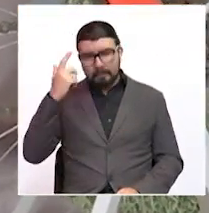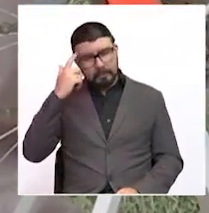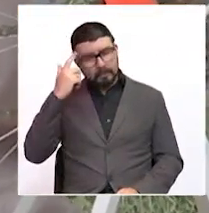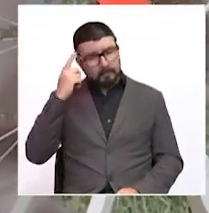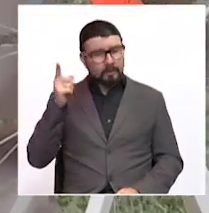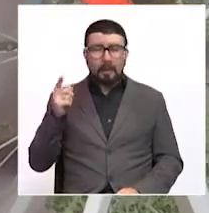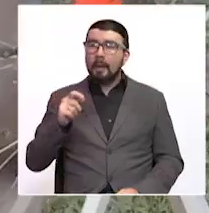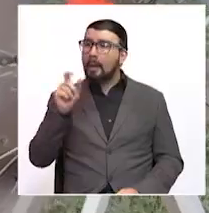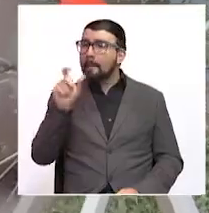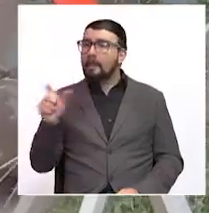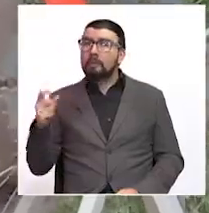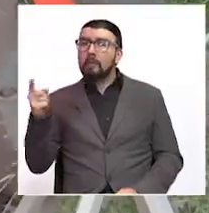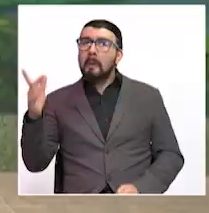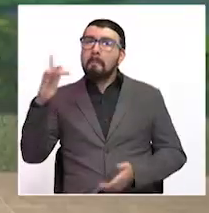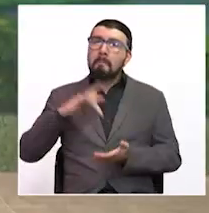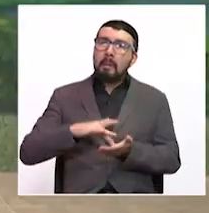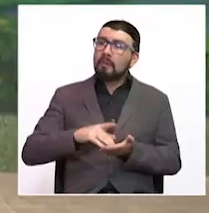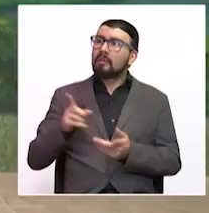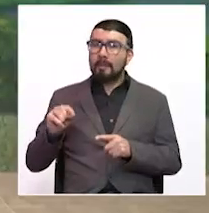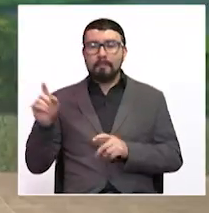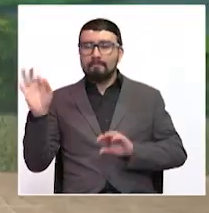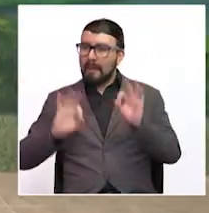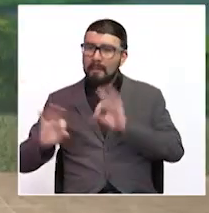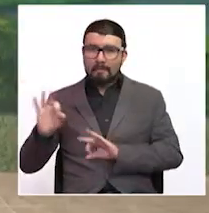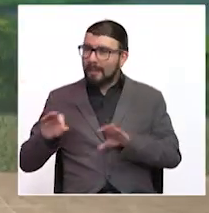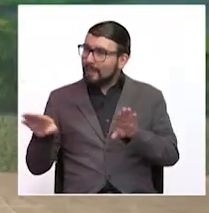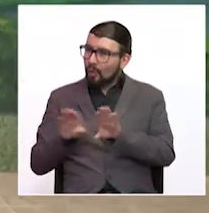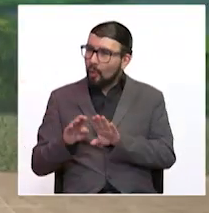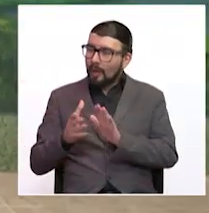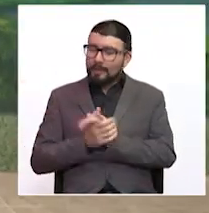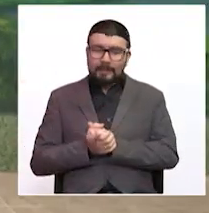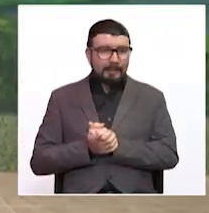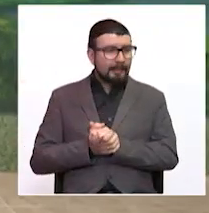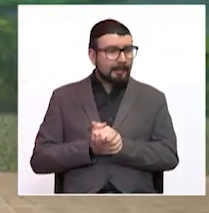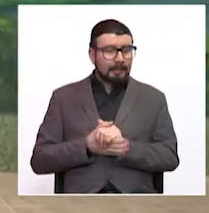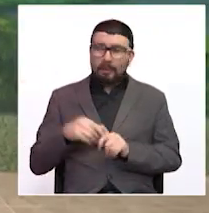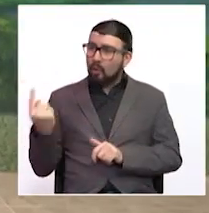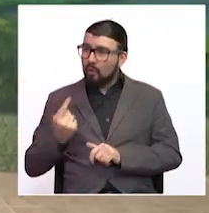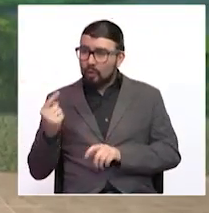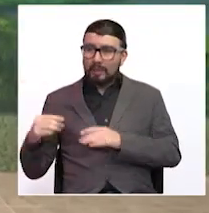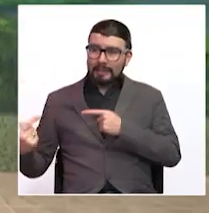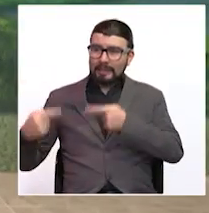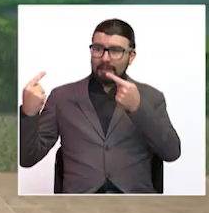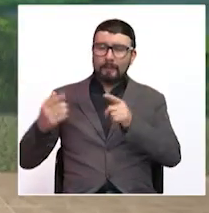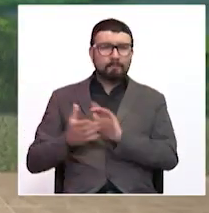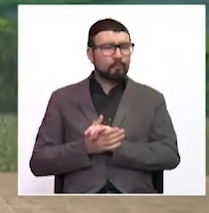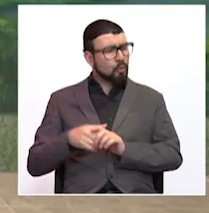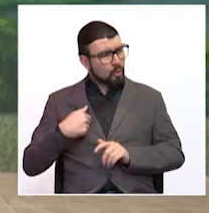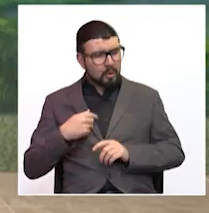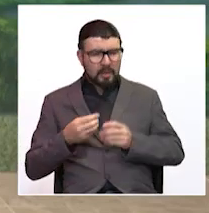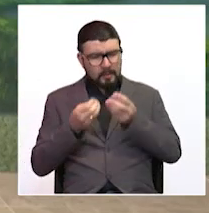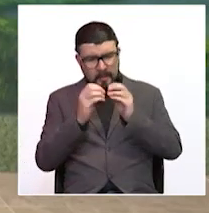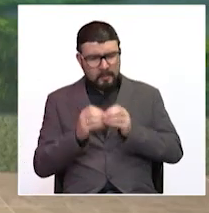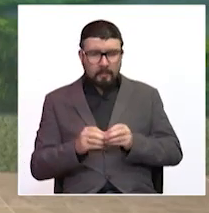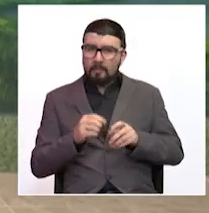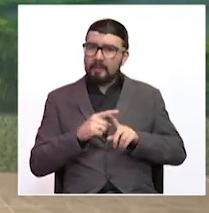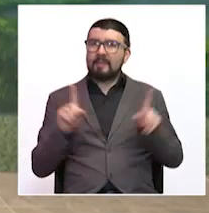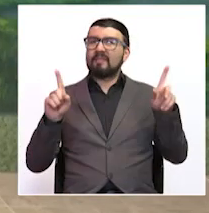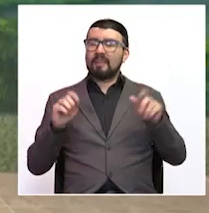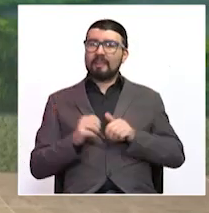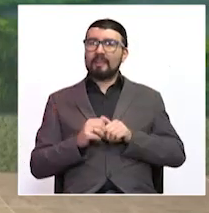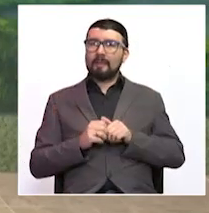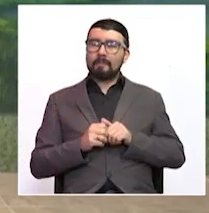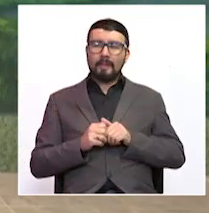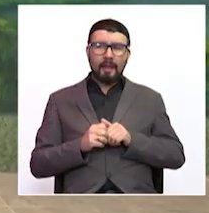personas también que preparaban lo mío yo le dije vamos a tratar algo distinto de una manera